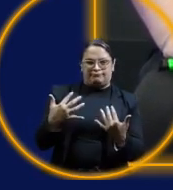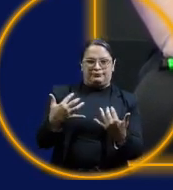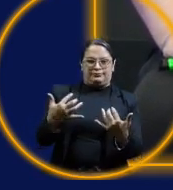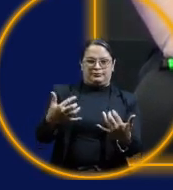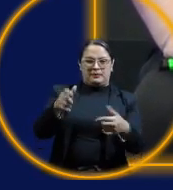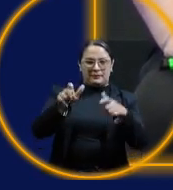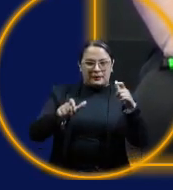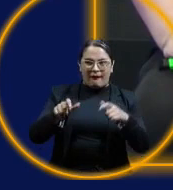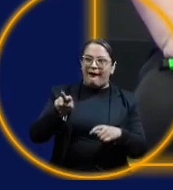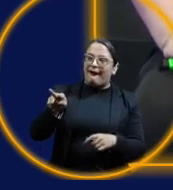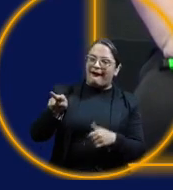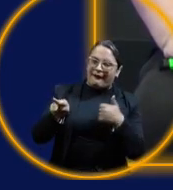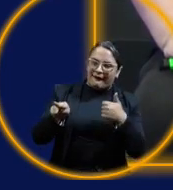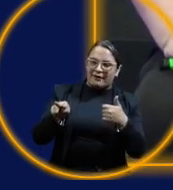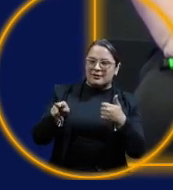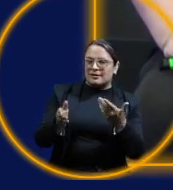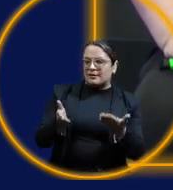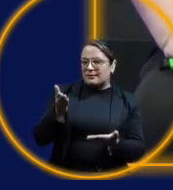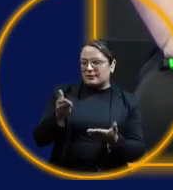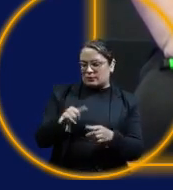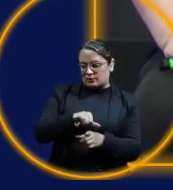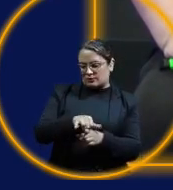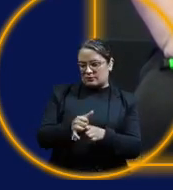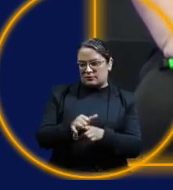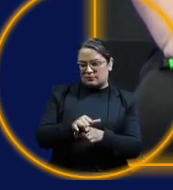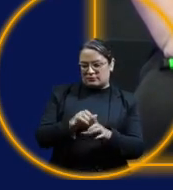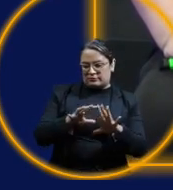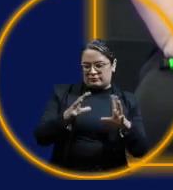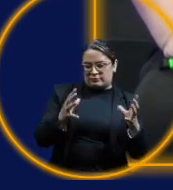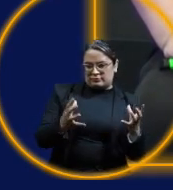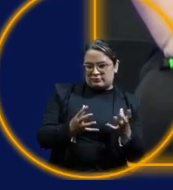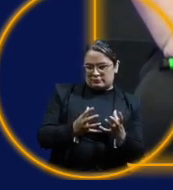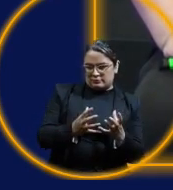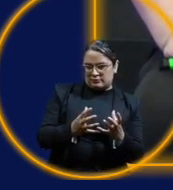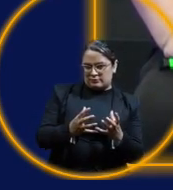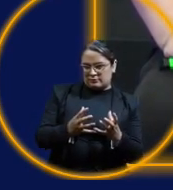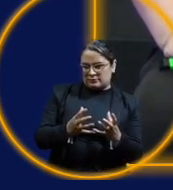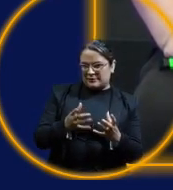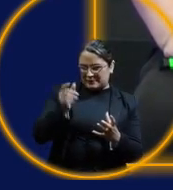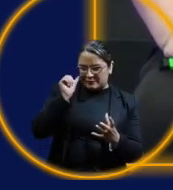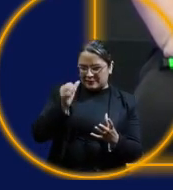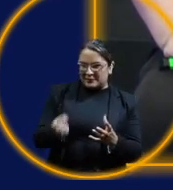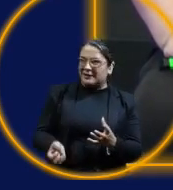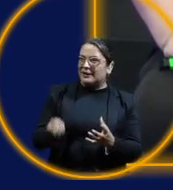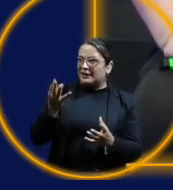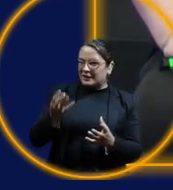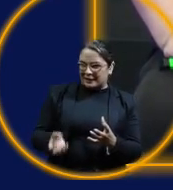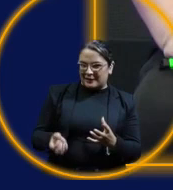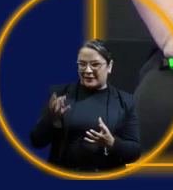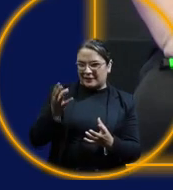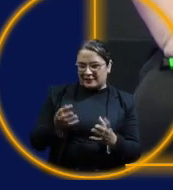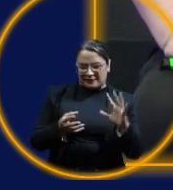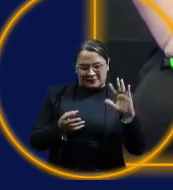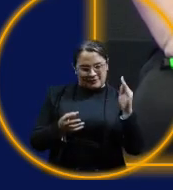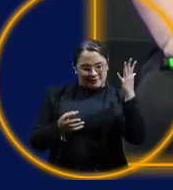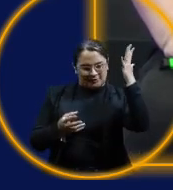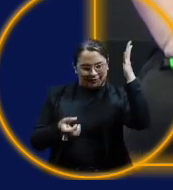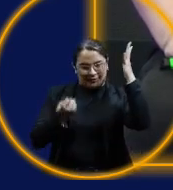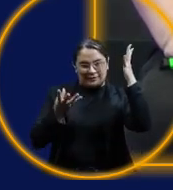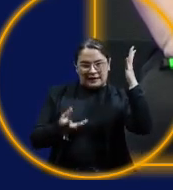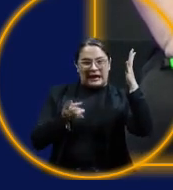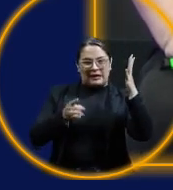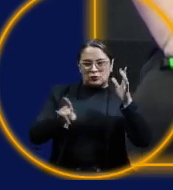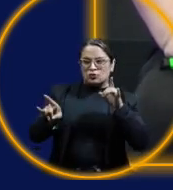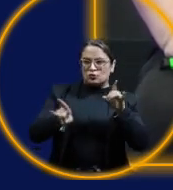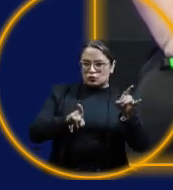es como la gravedad entre planetas si usted empieza a hablar de la relatividad de Einstein Ese soy yo y estoy atrayendo con mi masa